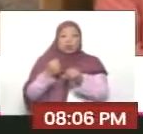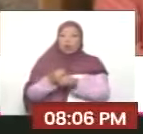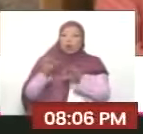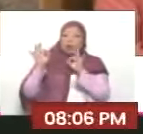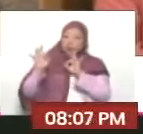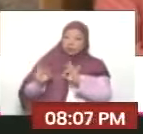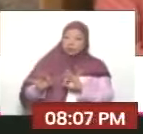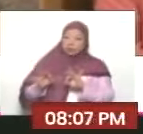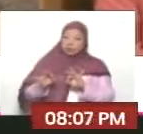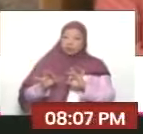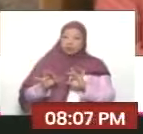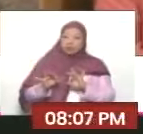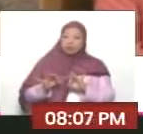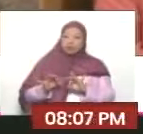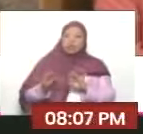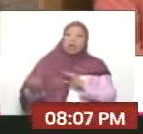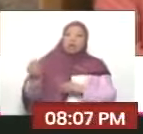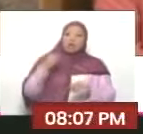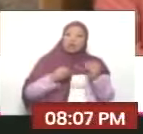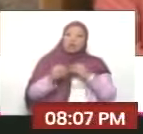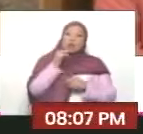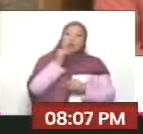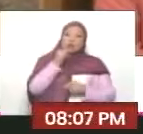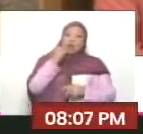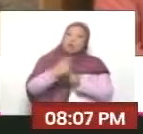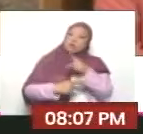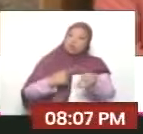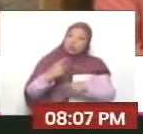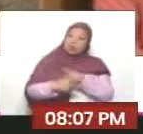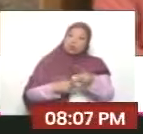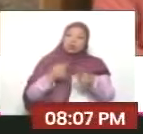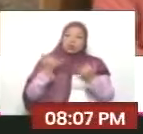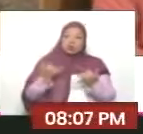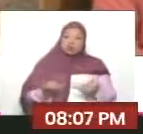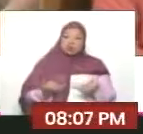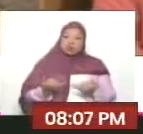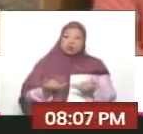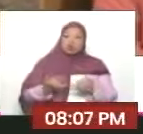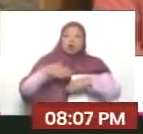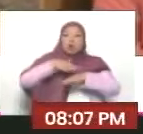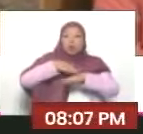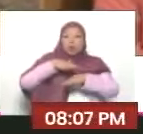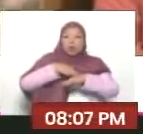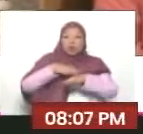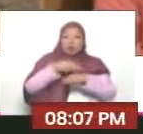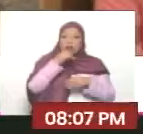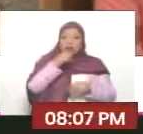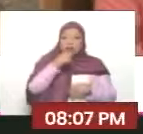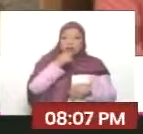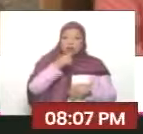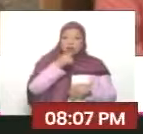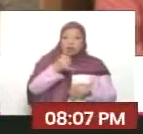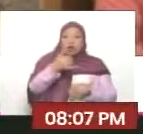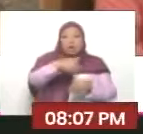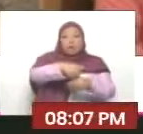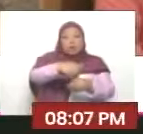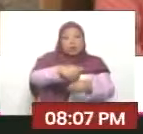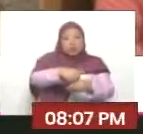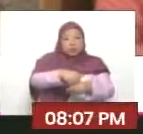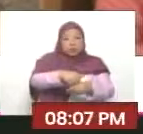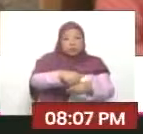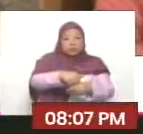seguramente están ganados a sumarse en este proceso de convocatoria que usted está haciendo para la elección.